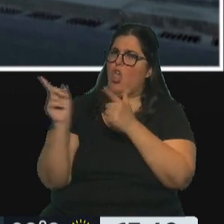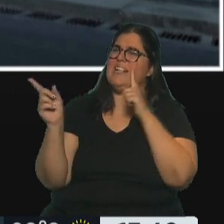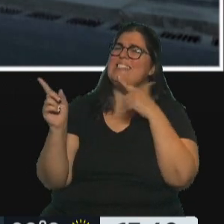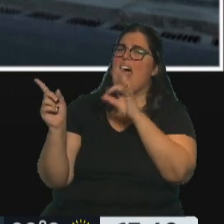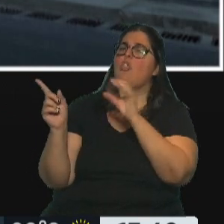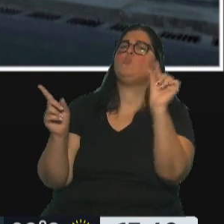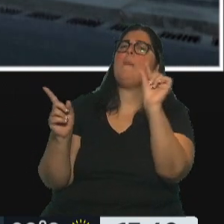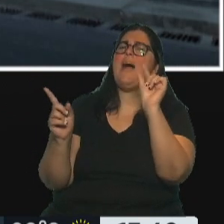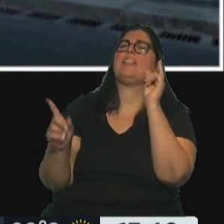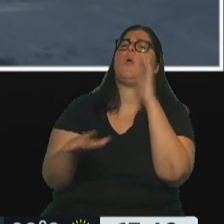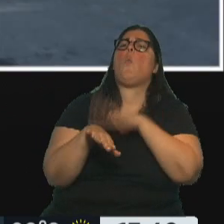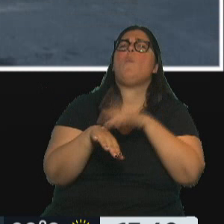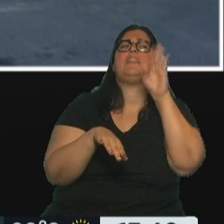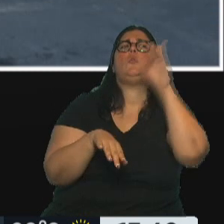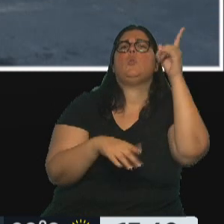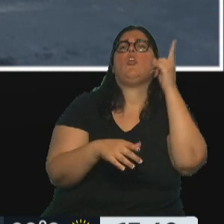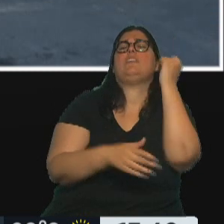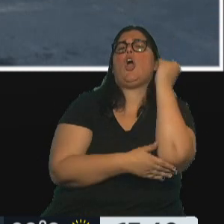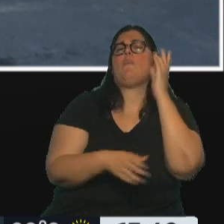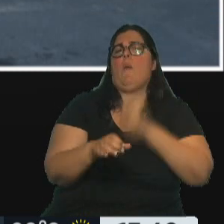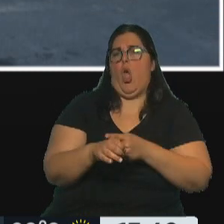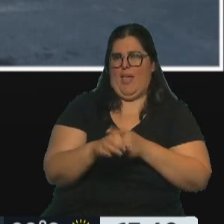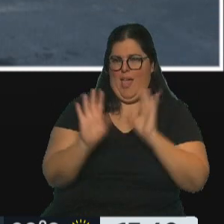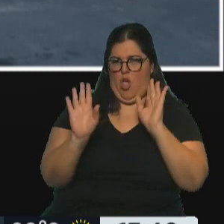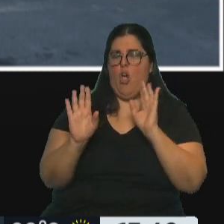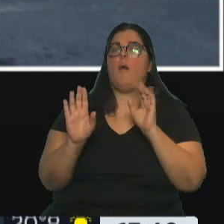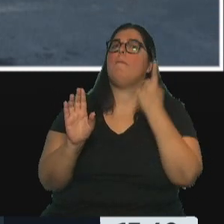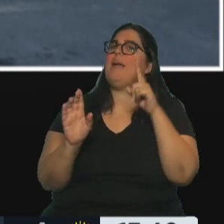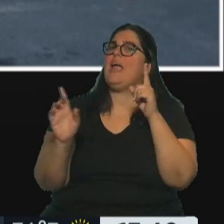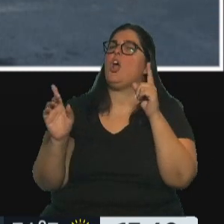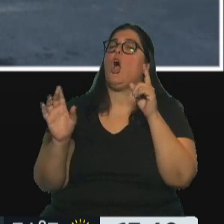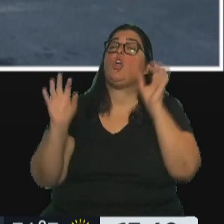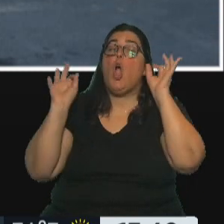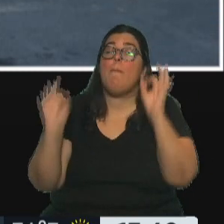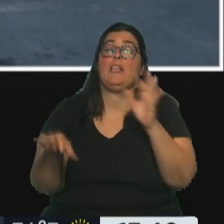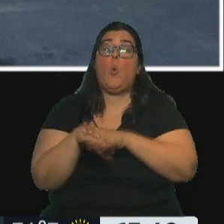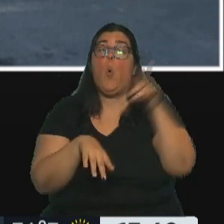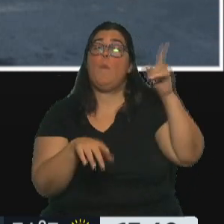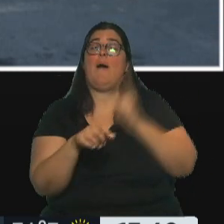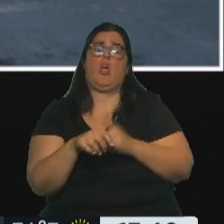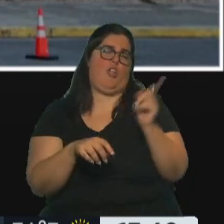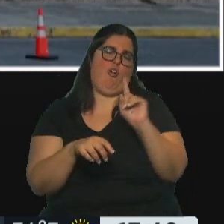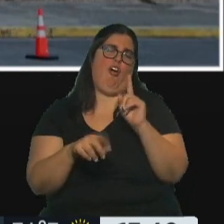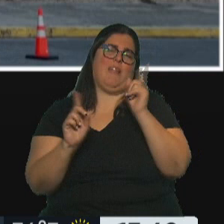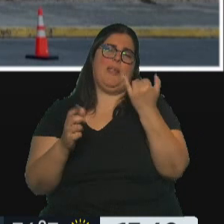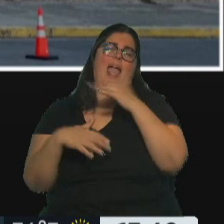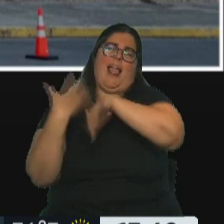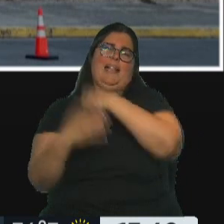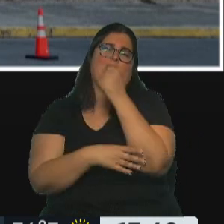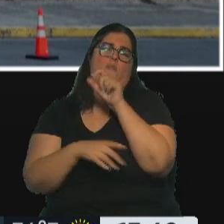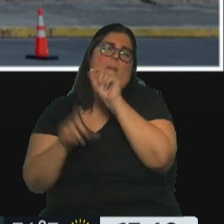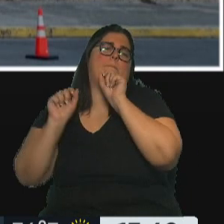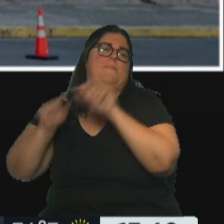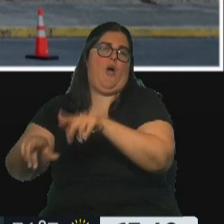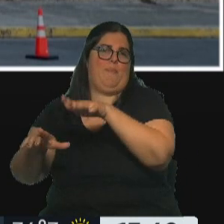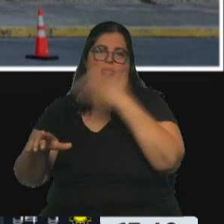es solamente la razón por la cual Cuba tiene estos problemas, pero sí no se puede escindir de la crisis.